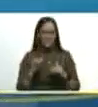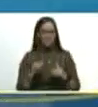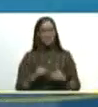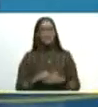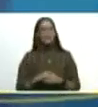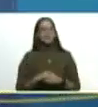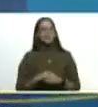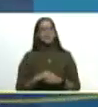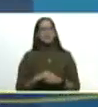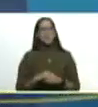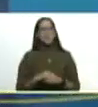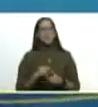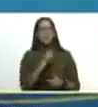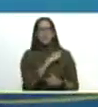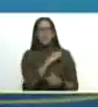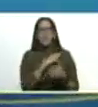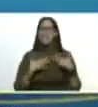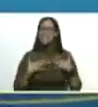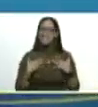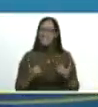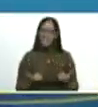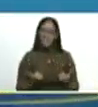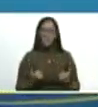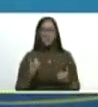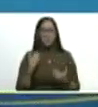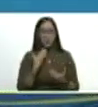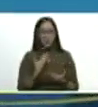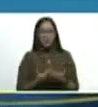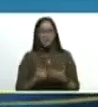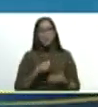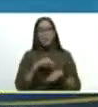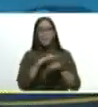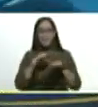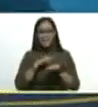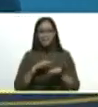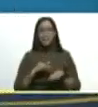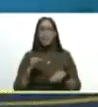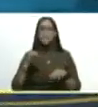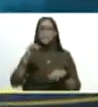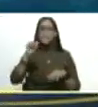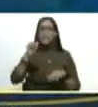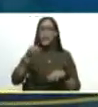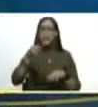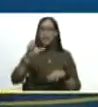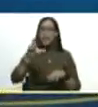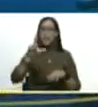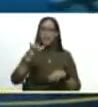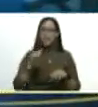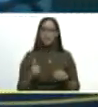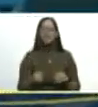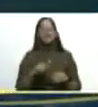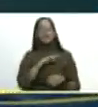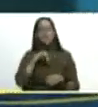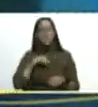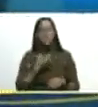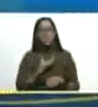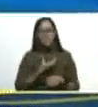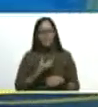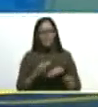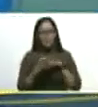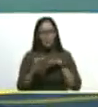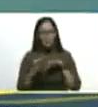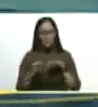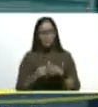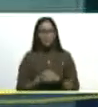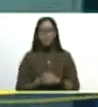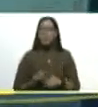autoridad en salud, que bajo la orientación de la ministra Magali, bueno, viene cumpliendo cada una de las tareas, y por supuesto nuestro alcalde del municipio, Alex